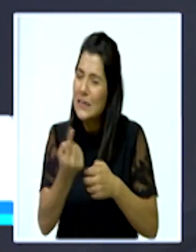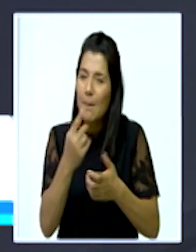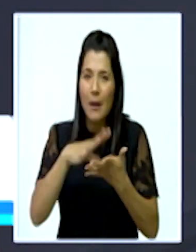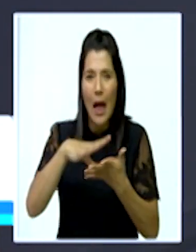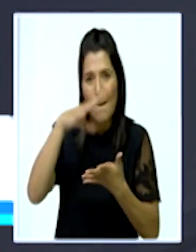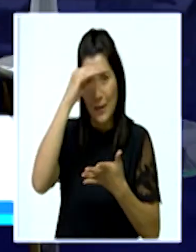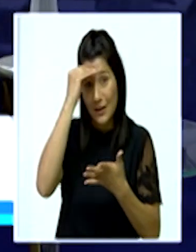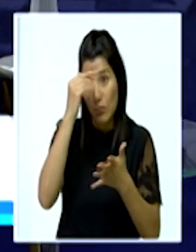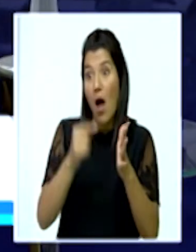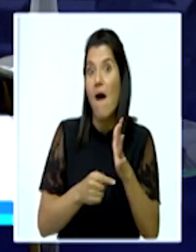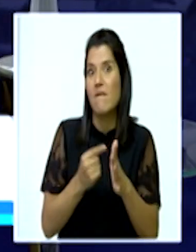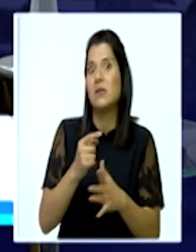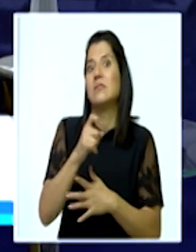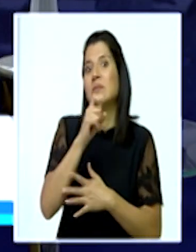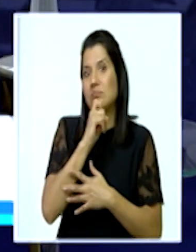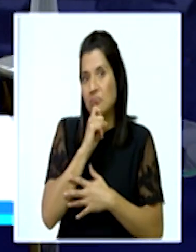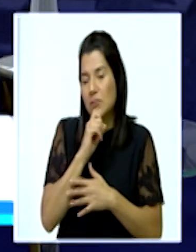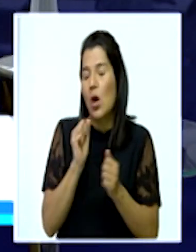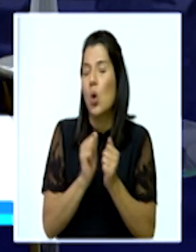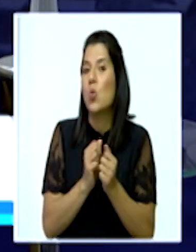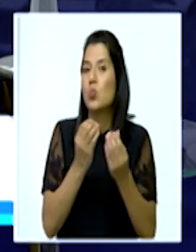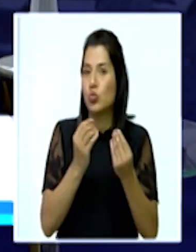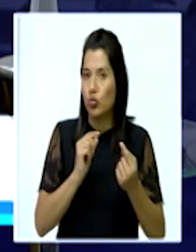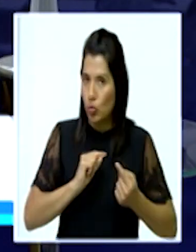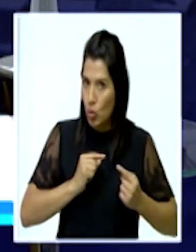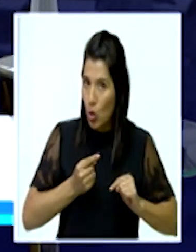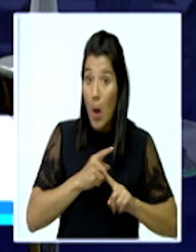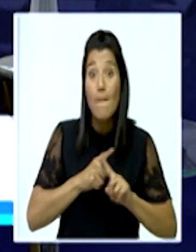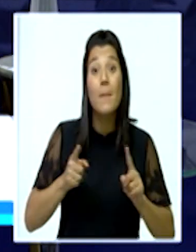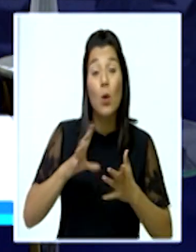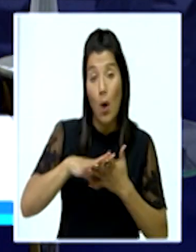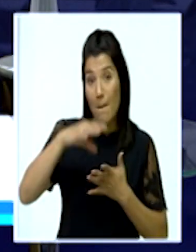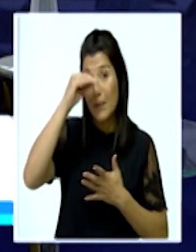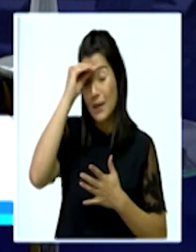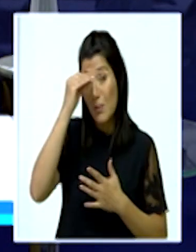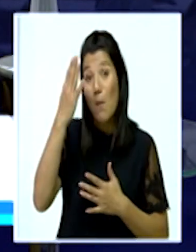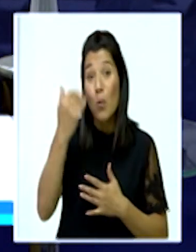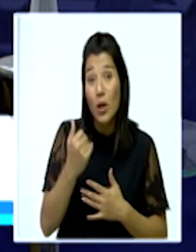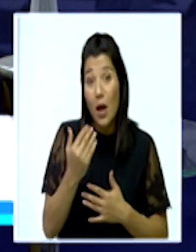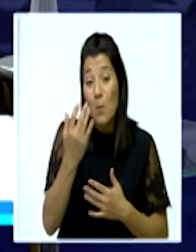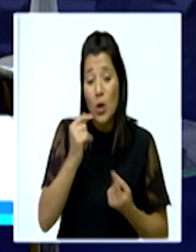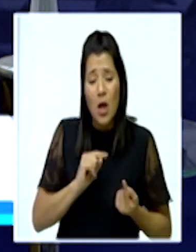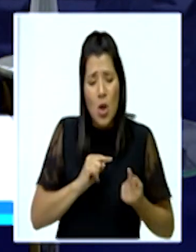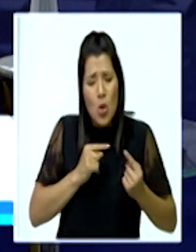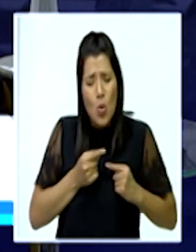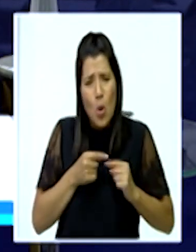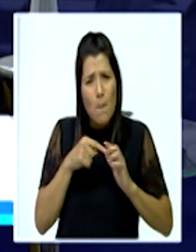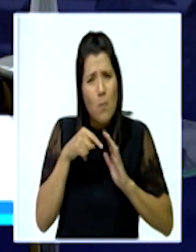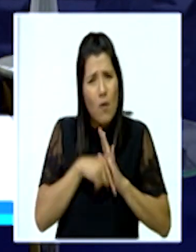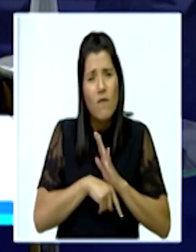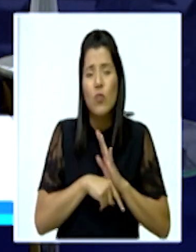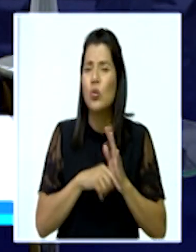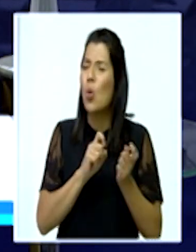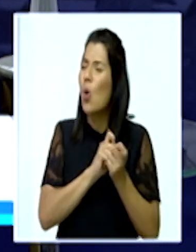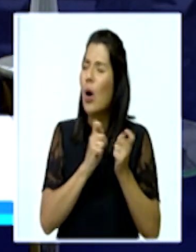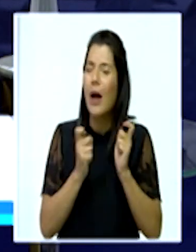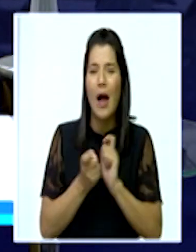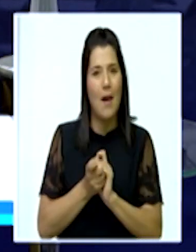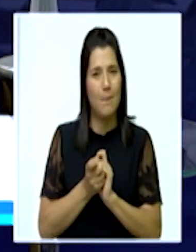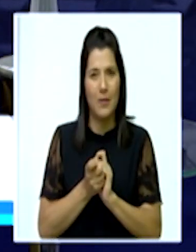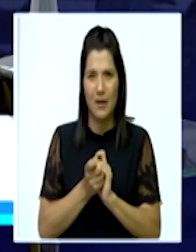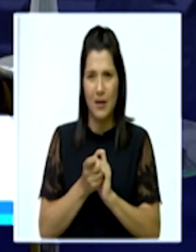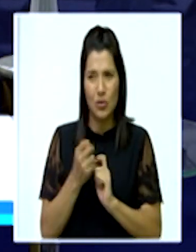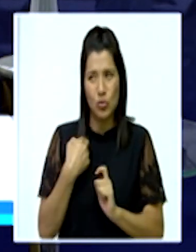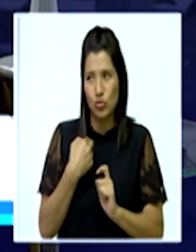sangre, lamentablemente, con muchísimo dolor, pero aprendemos porque los dolores profundos nos cambian, tomamos otro tipo